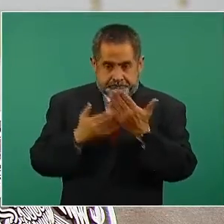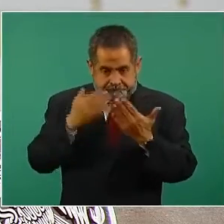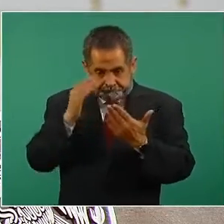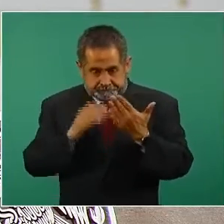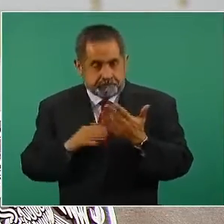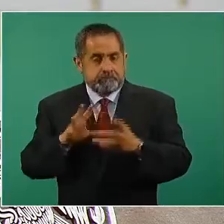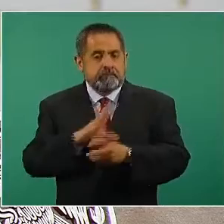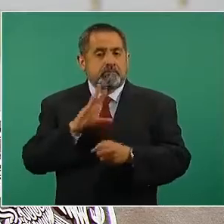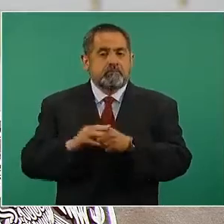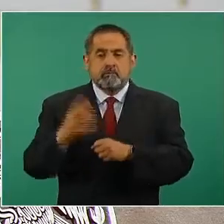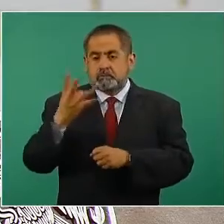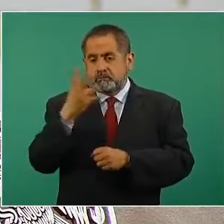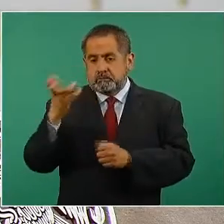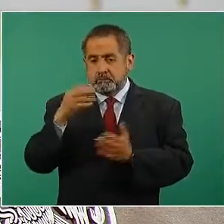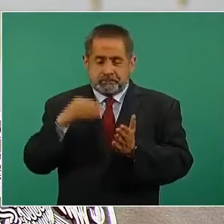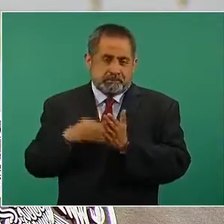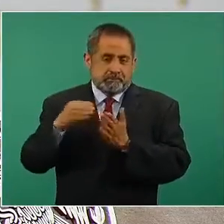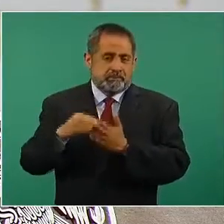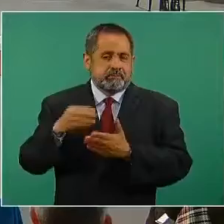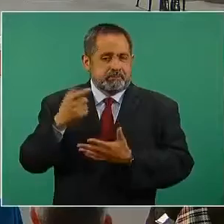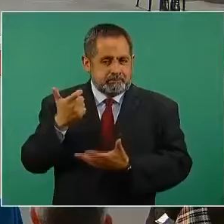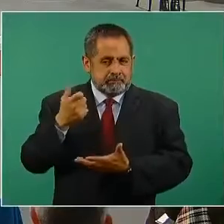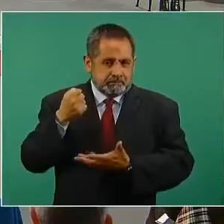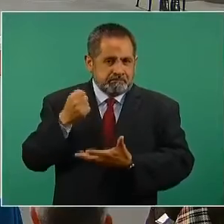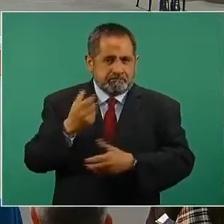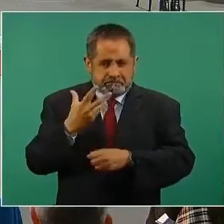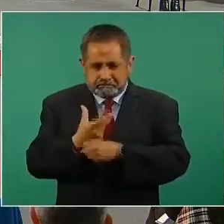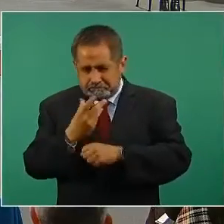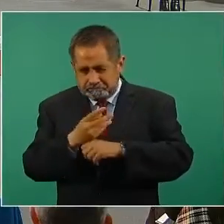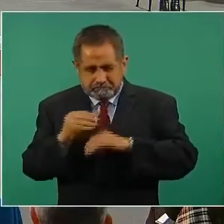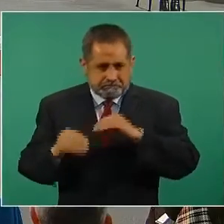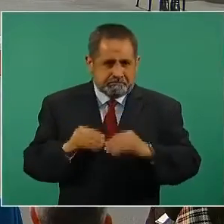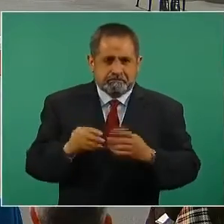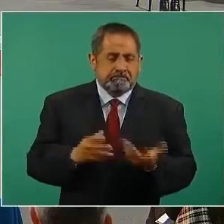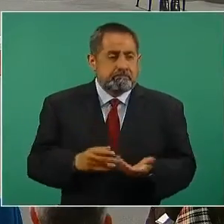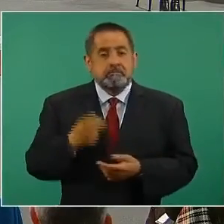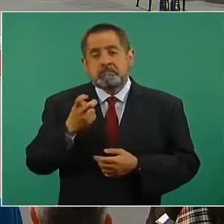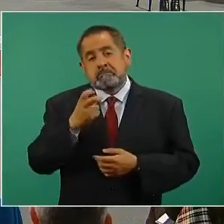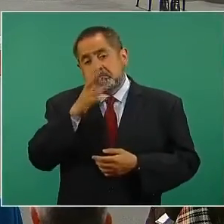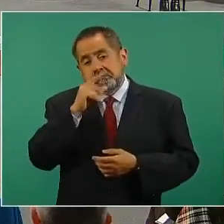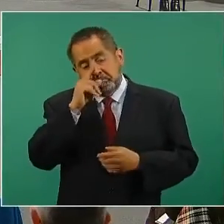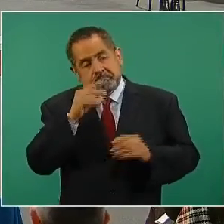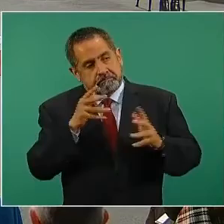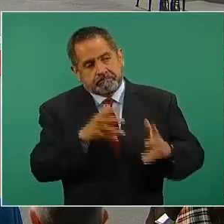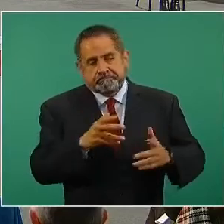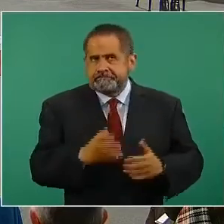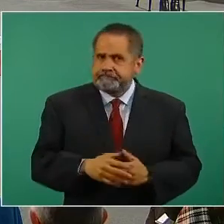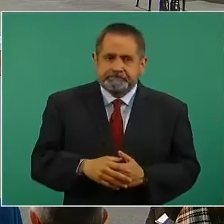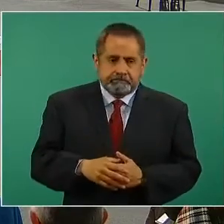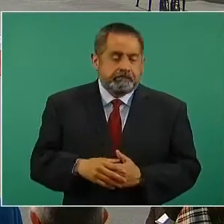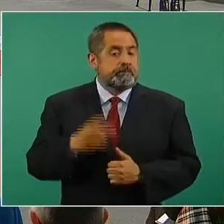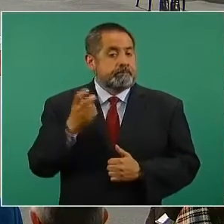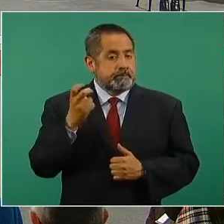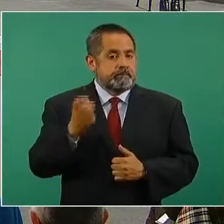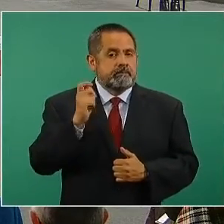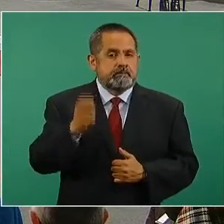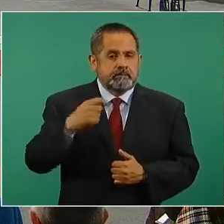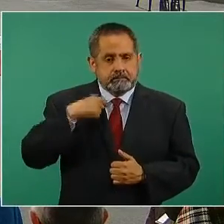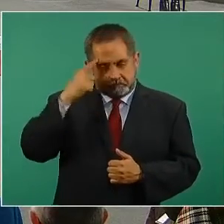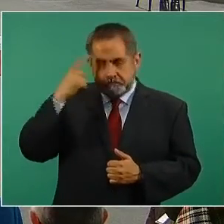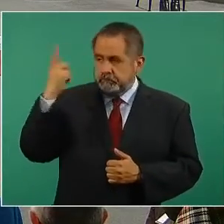casi 400 millones de pesos para la intervención y pues que por ello no se había atendido. Esto,